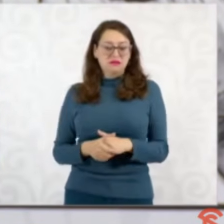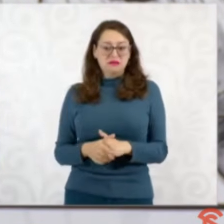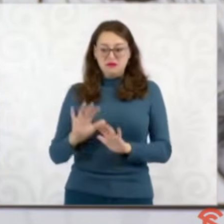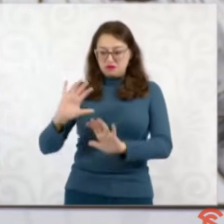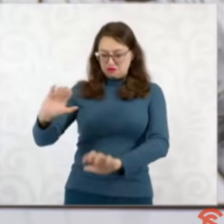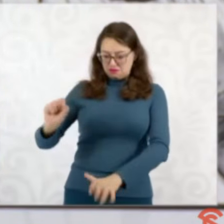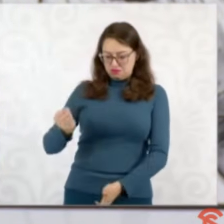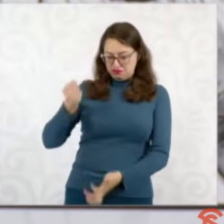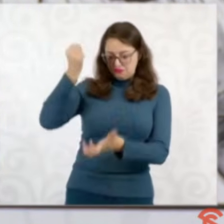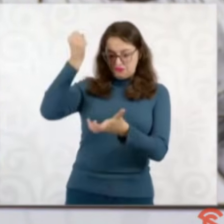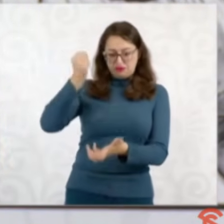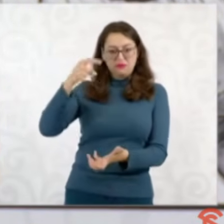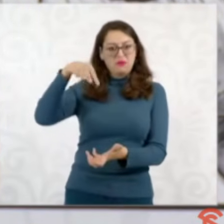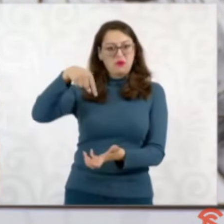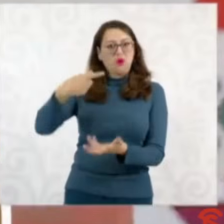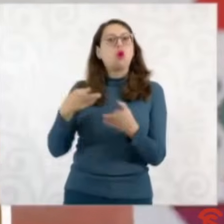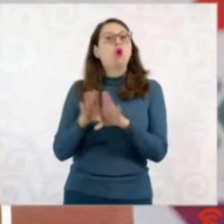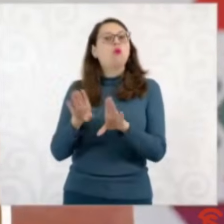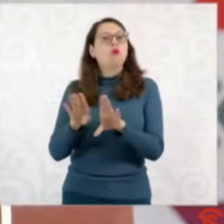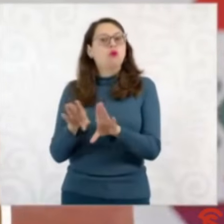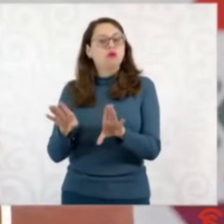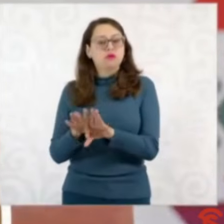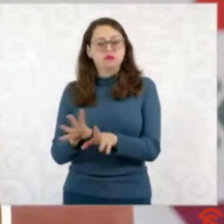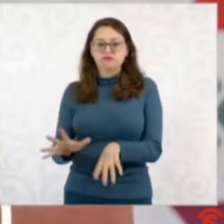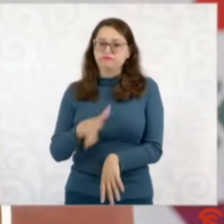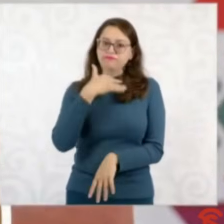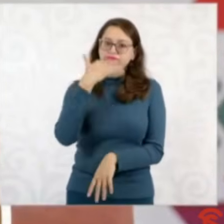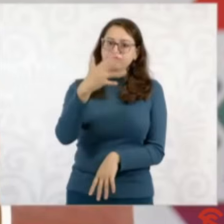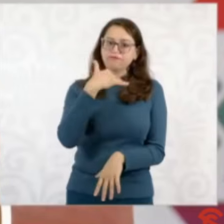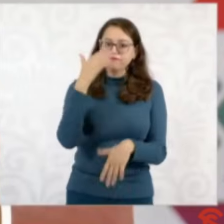actuar contra la corrupción y contra los privilegios.